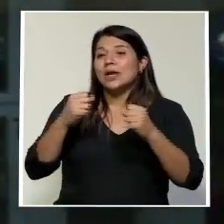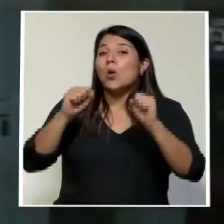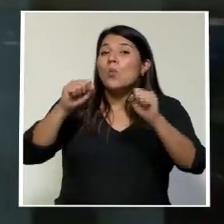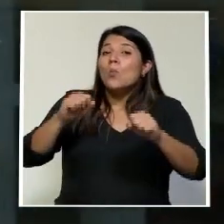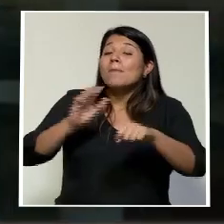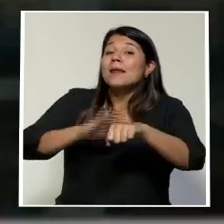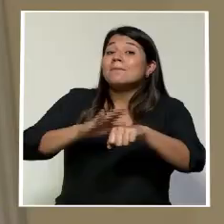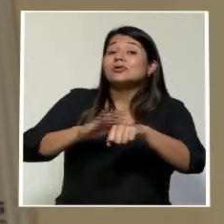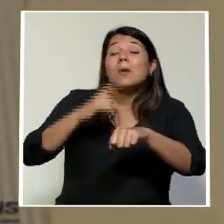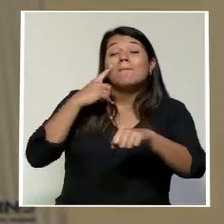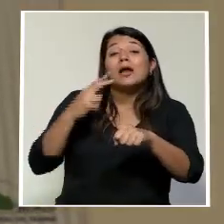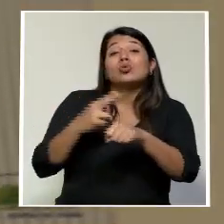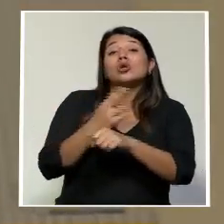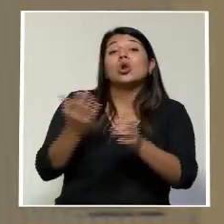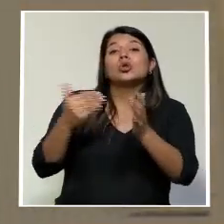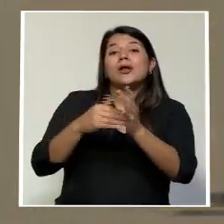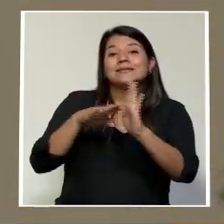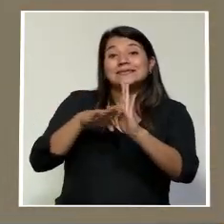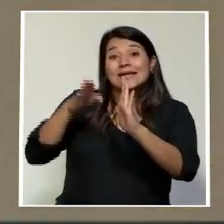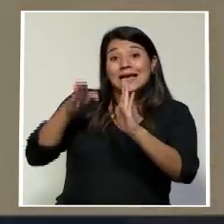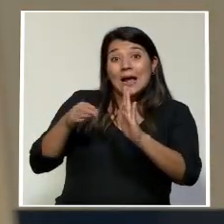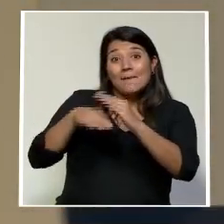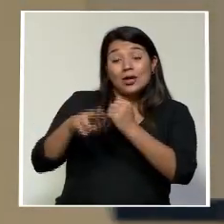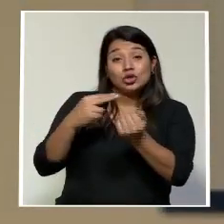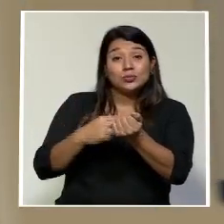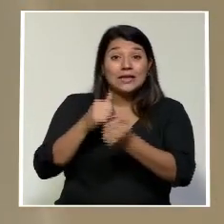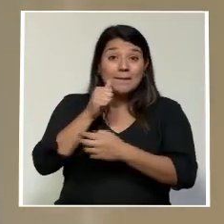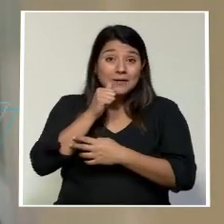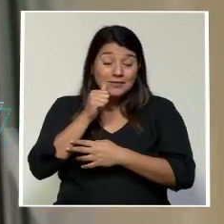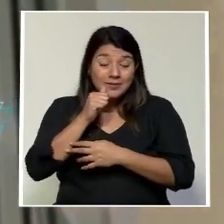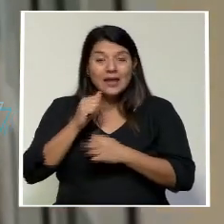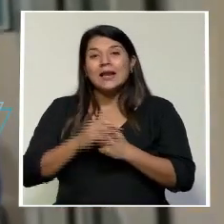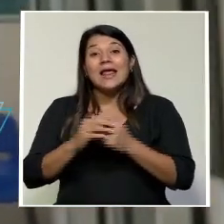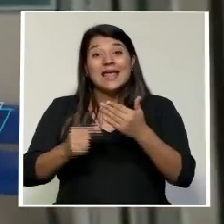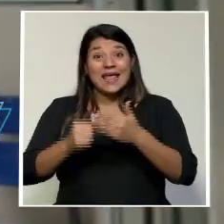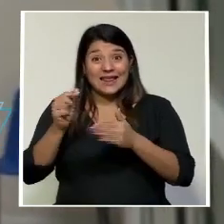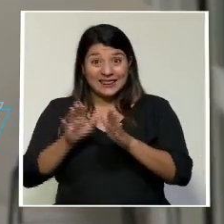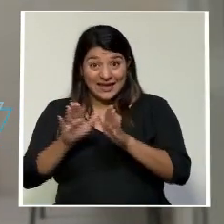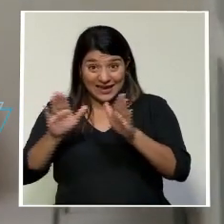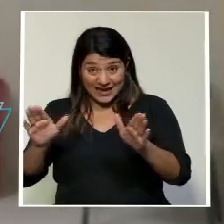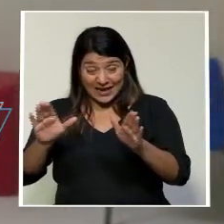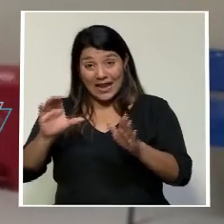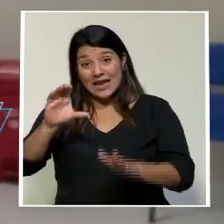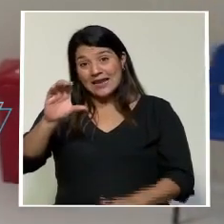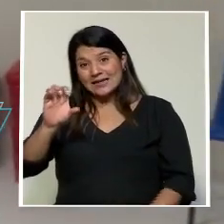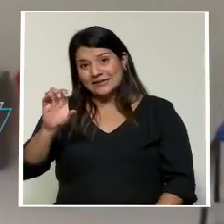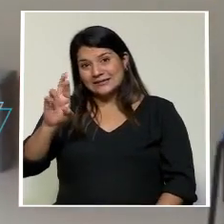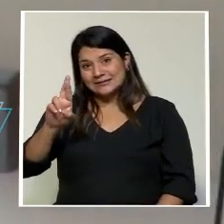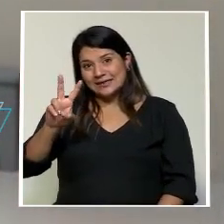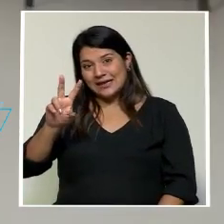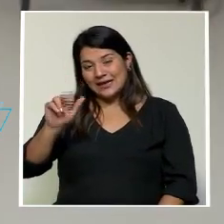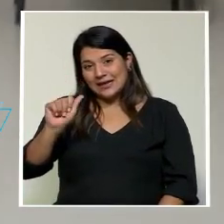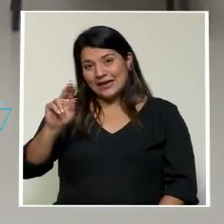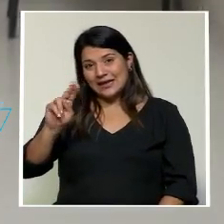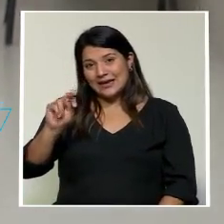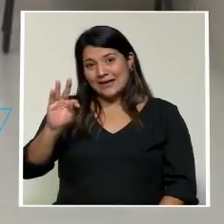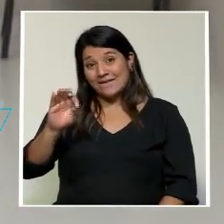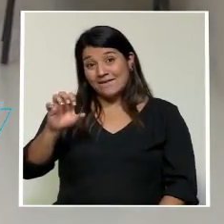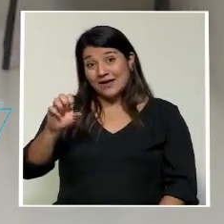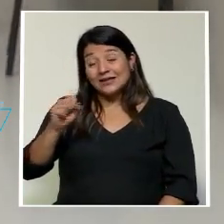hospitales privados. El doctor Roberto Cervantes, gerente general de la entidad, explica en la nota que en función de las circunstancias epidemiológicas